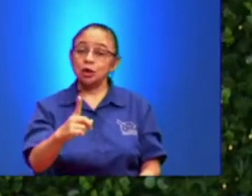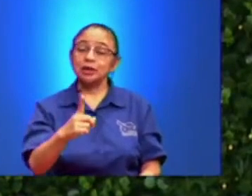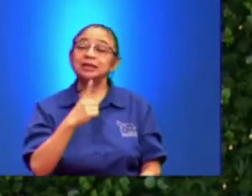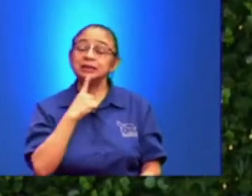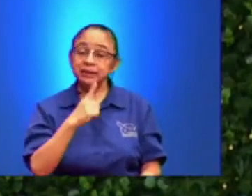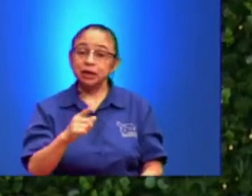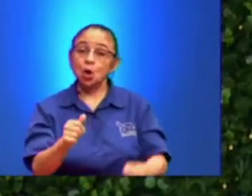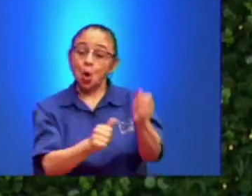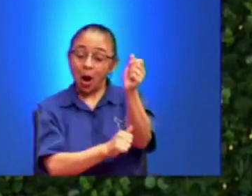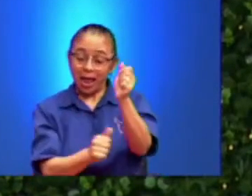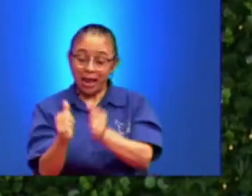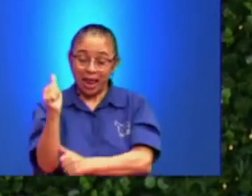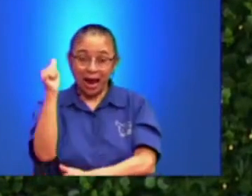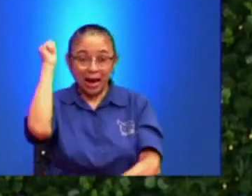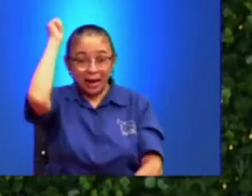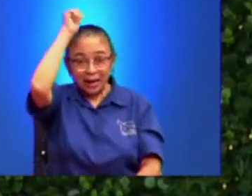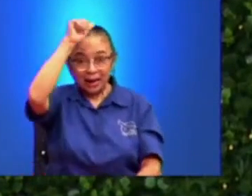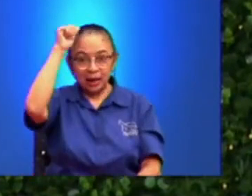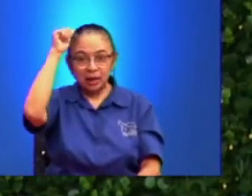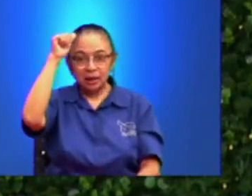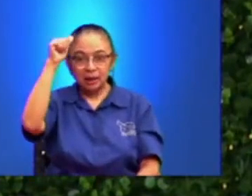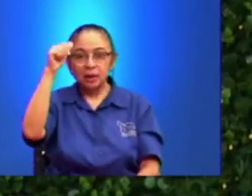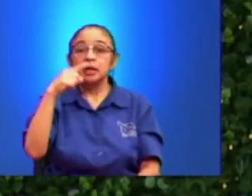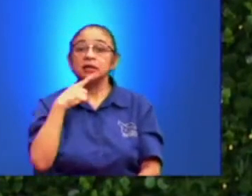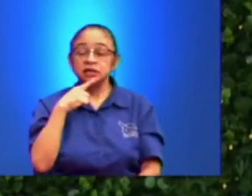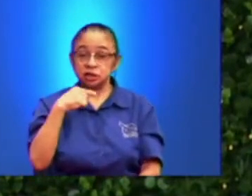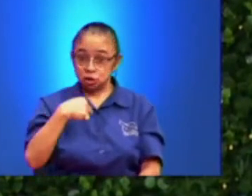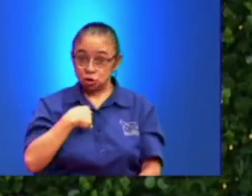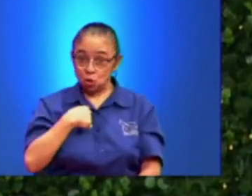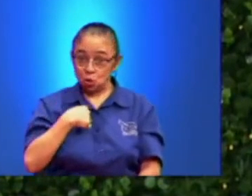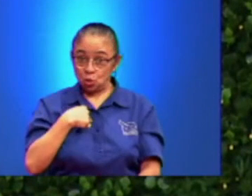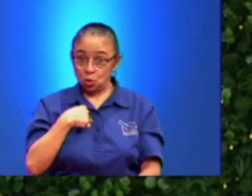con siervo tuyo ángel hermano